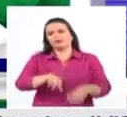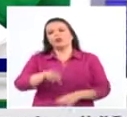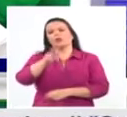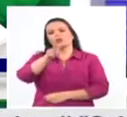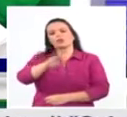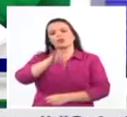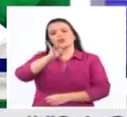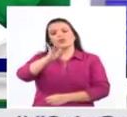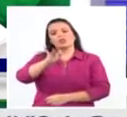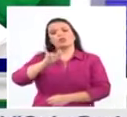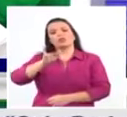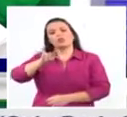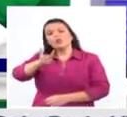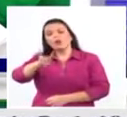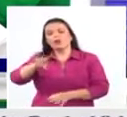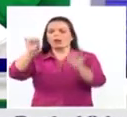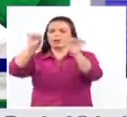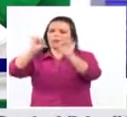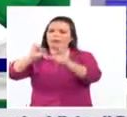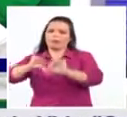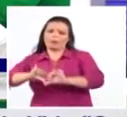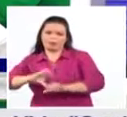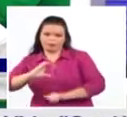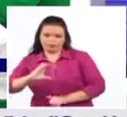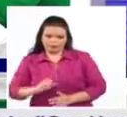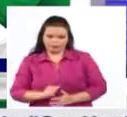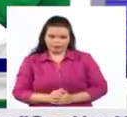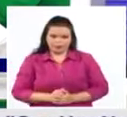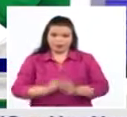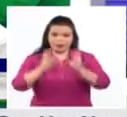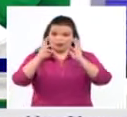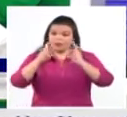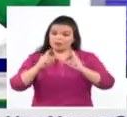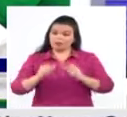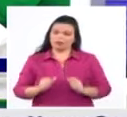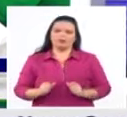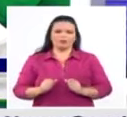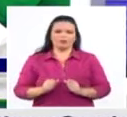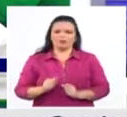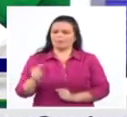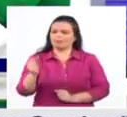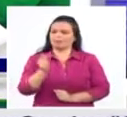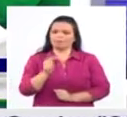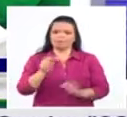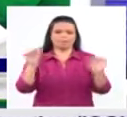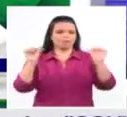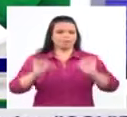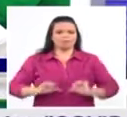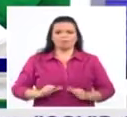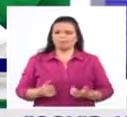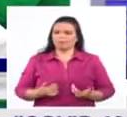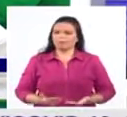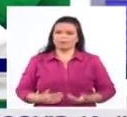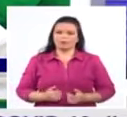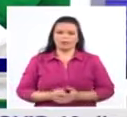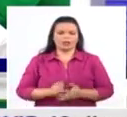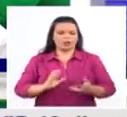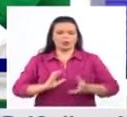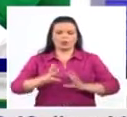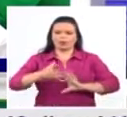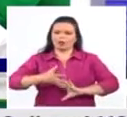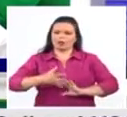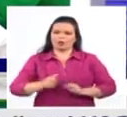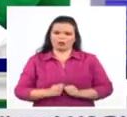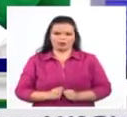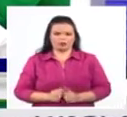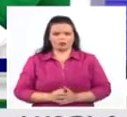279 graves. Cifras muy elevadas y de mucha complejidad por la evolución que